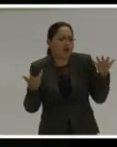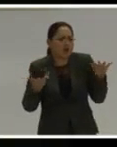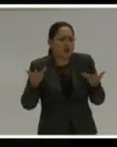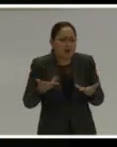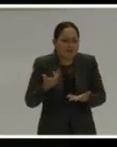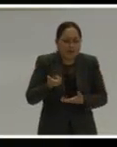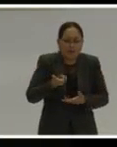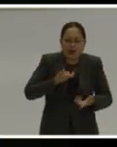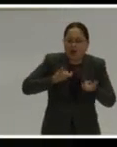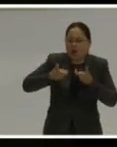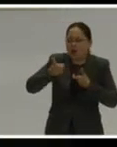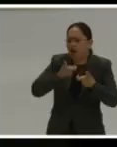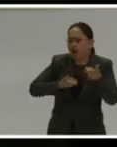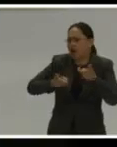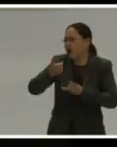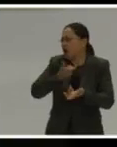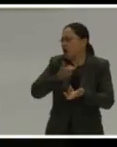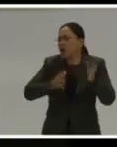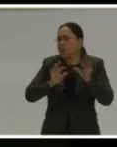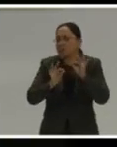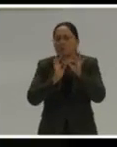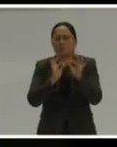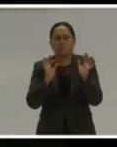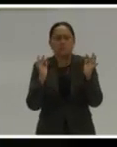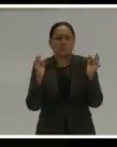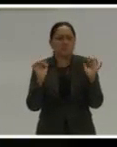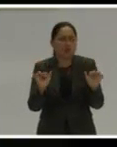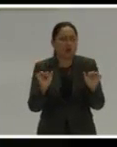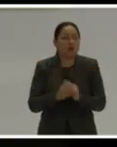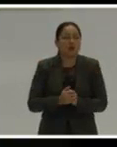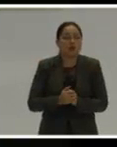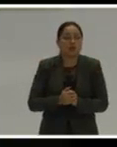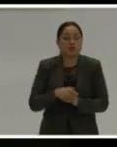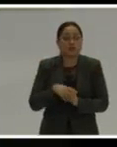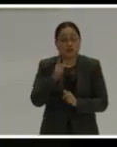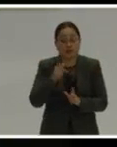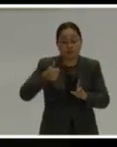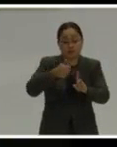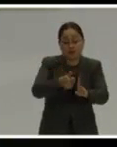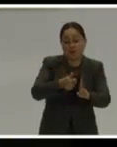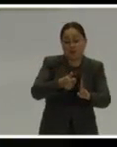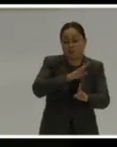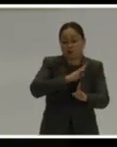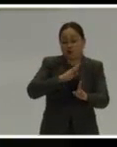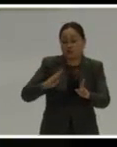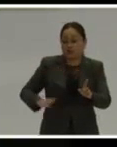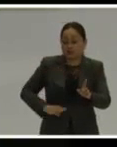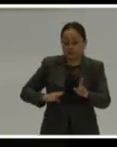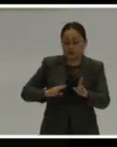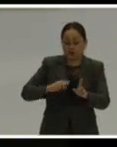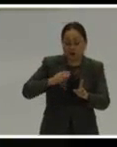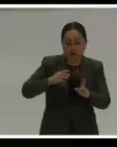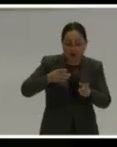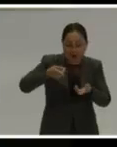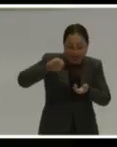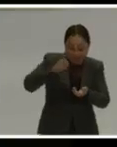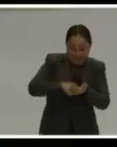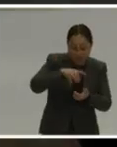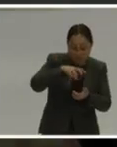sueldo. Y con las autonomías es que muere el municipio y se constituyen las autoridades